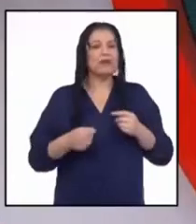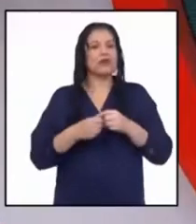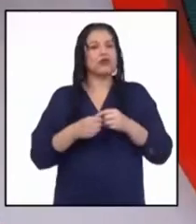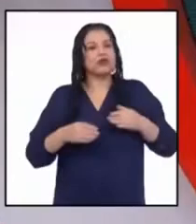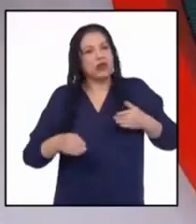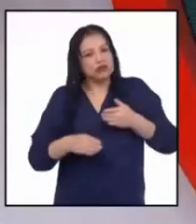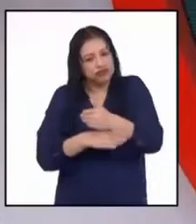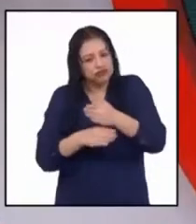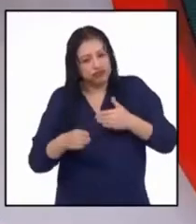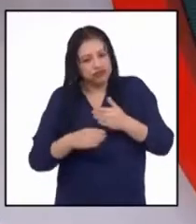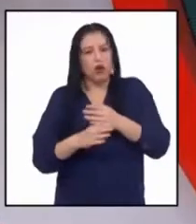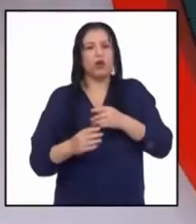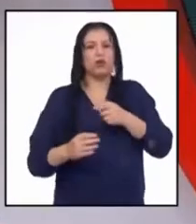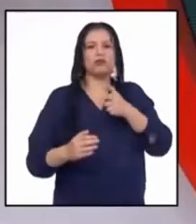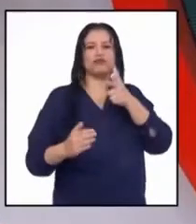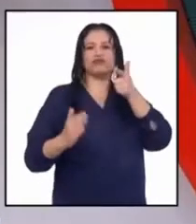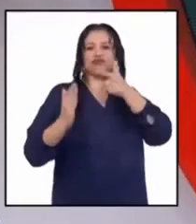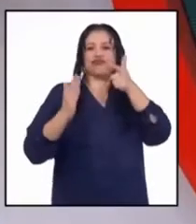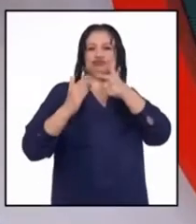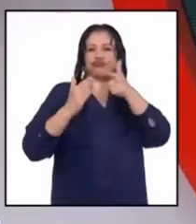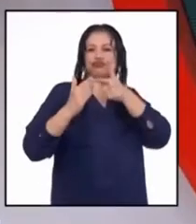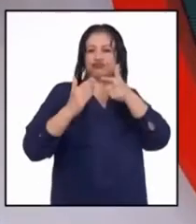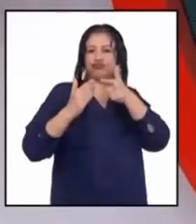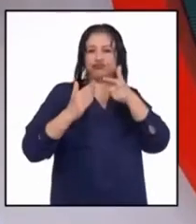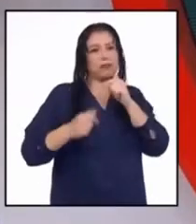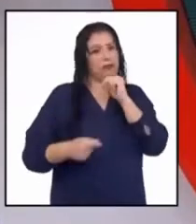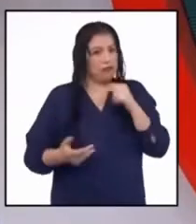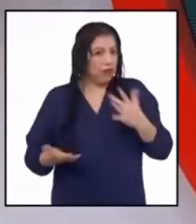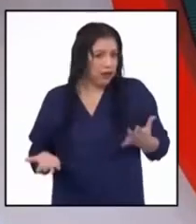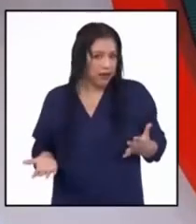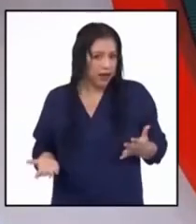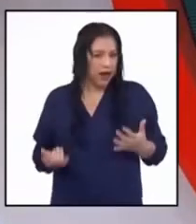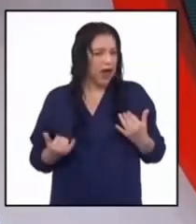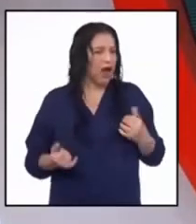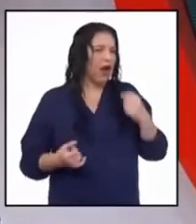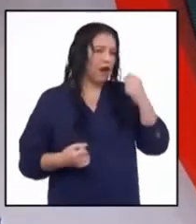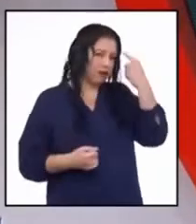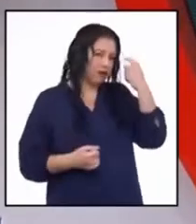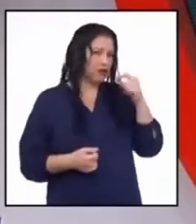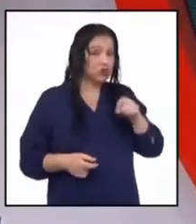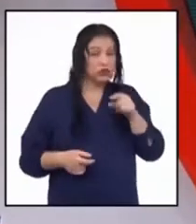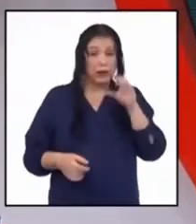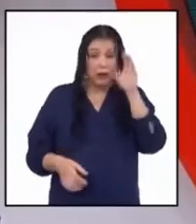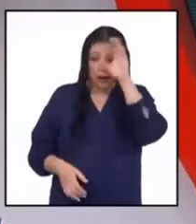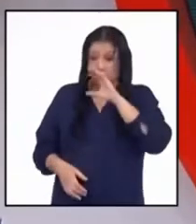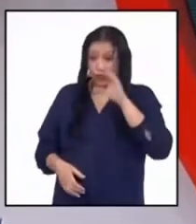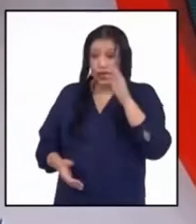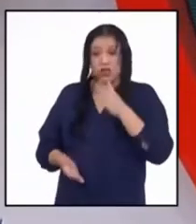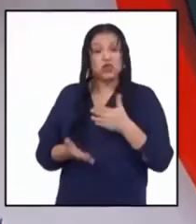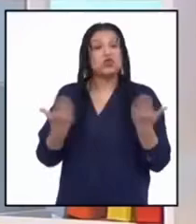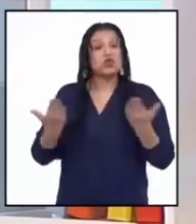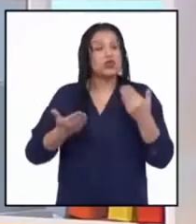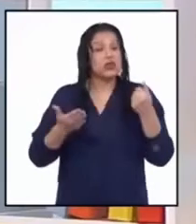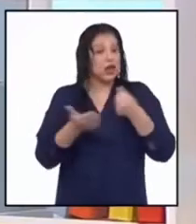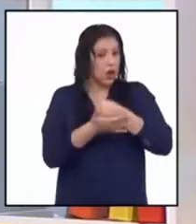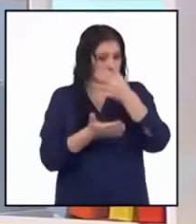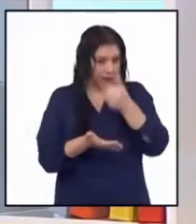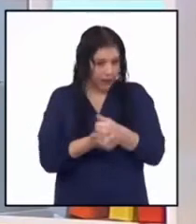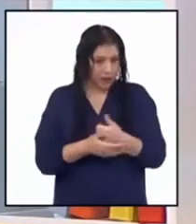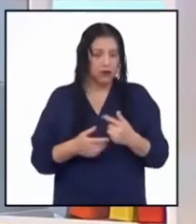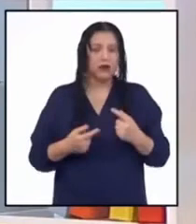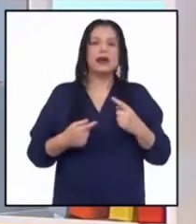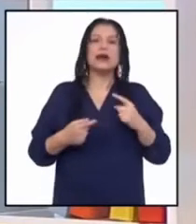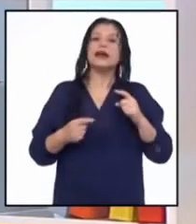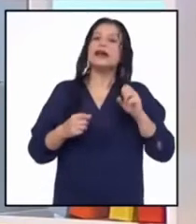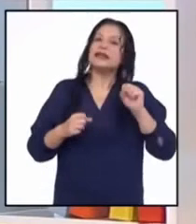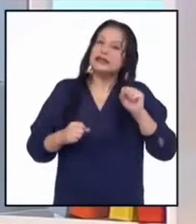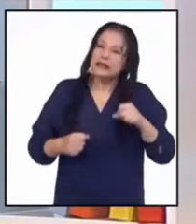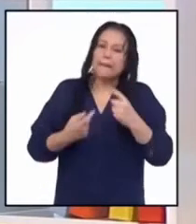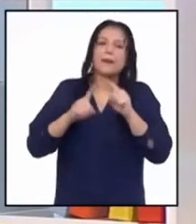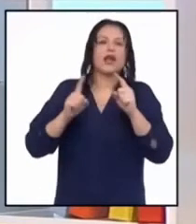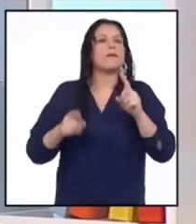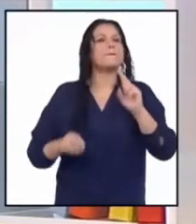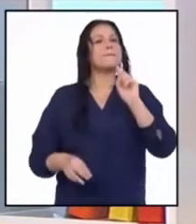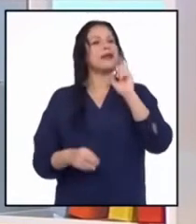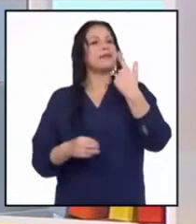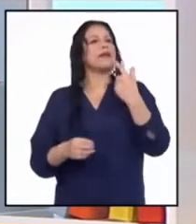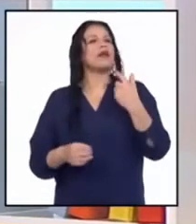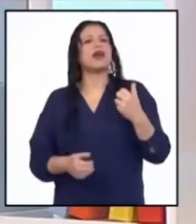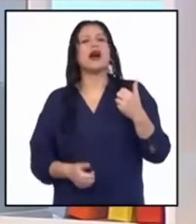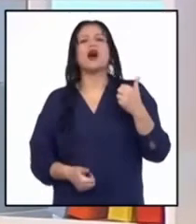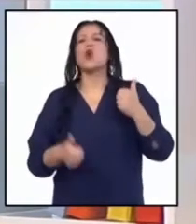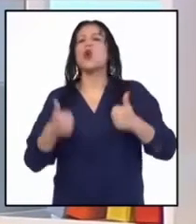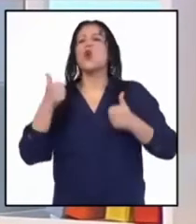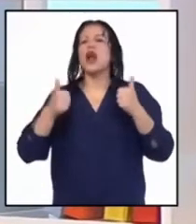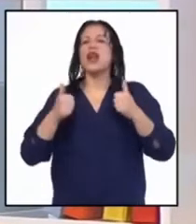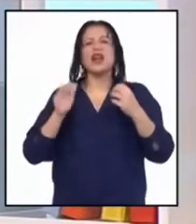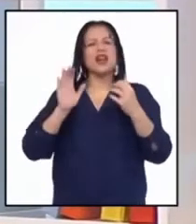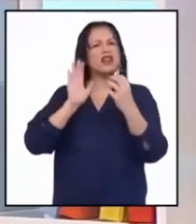taladro. Ah, ahora entiendo. Entonces estabas buscando dónde comprarlas. Pero primero estaba buscando cuáles eran las